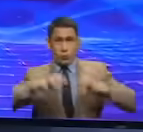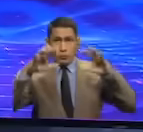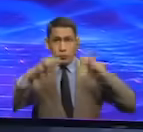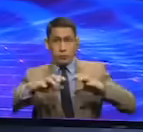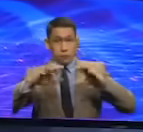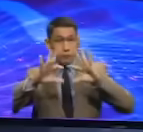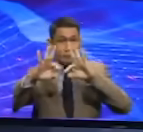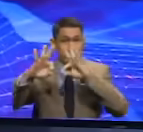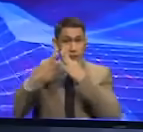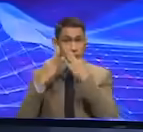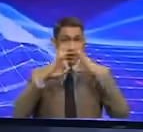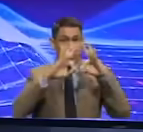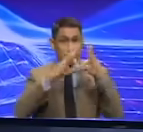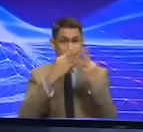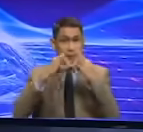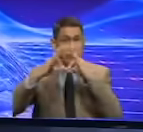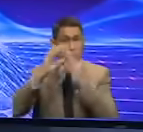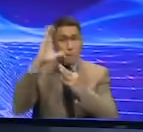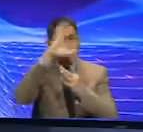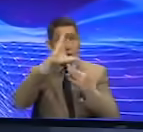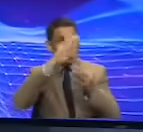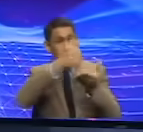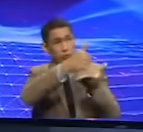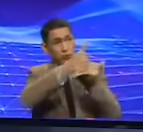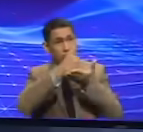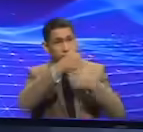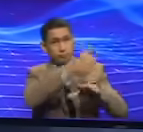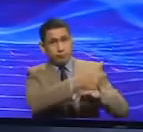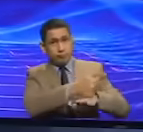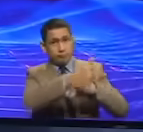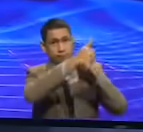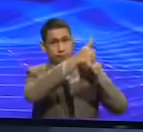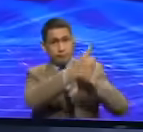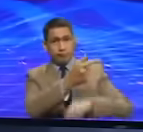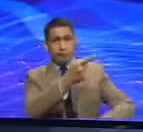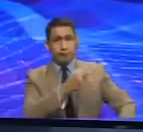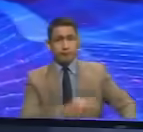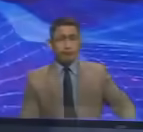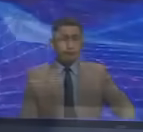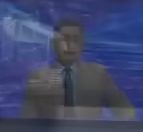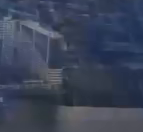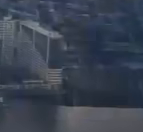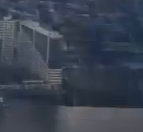Las familias damnificadas piden ayuda a las autoridades.